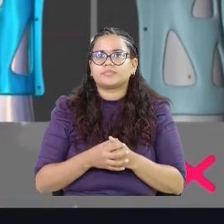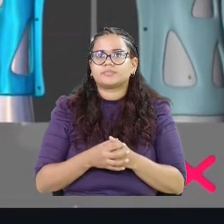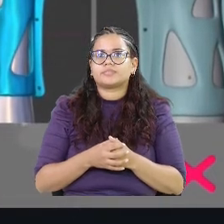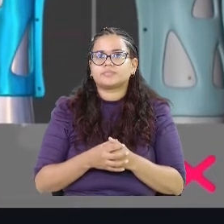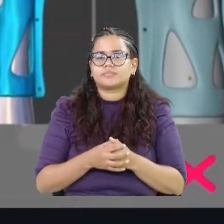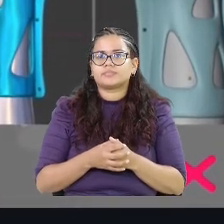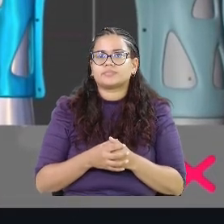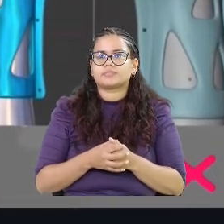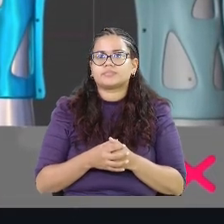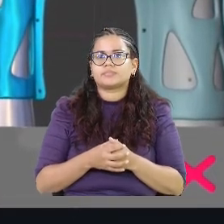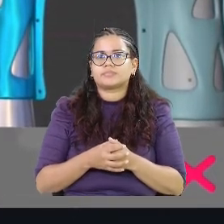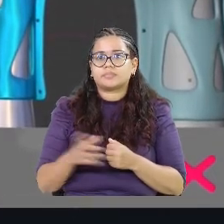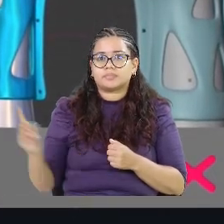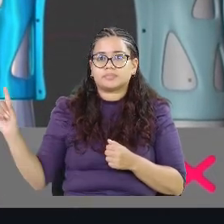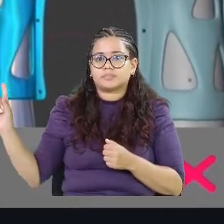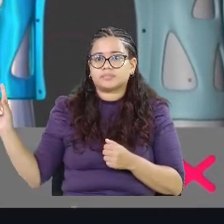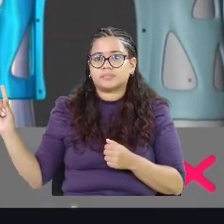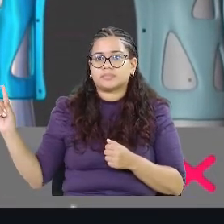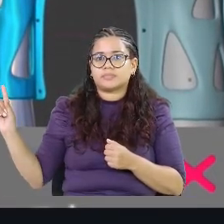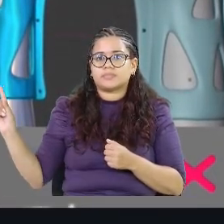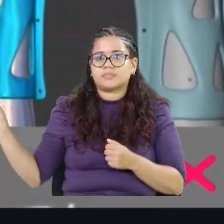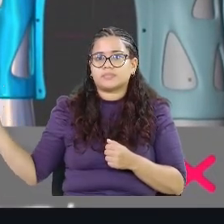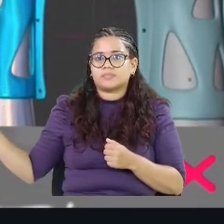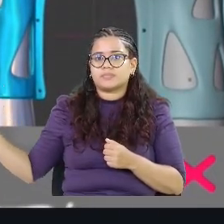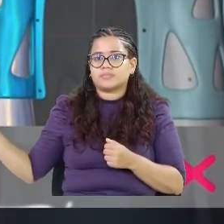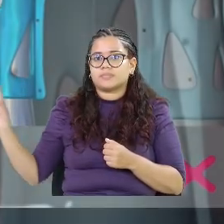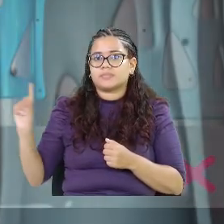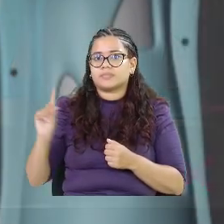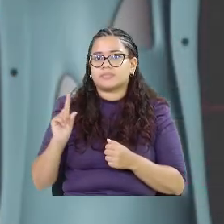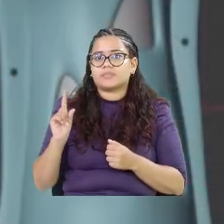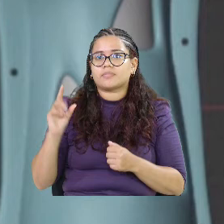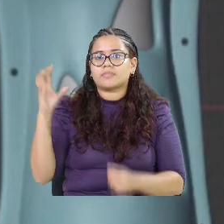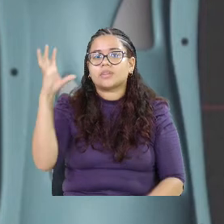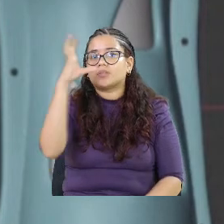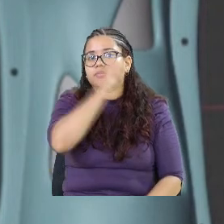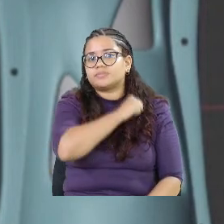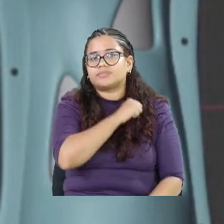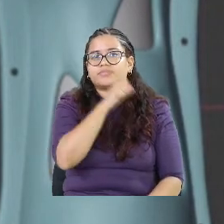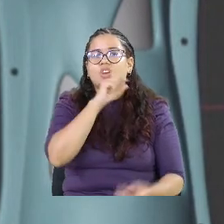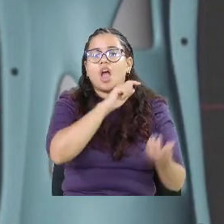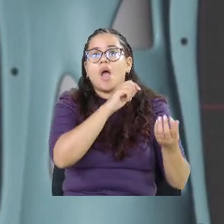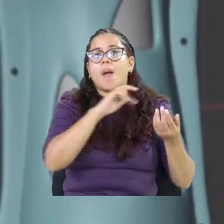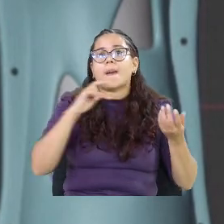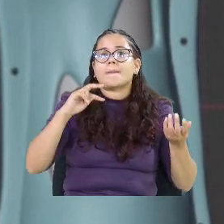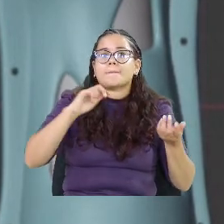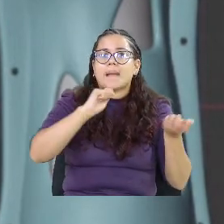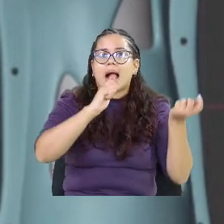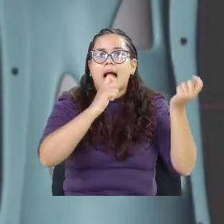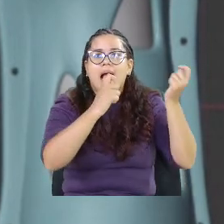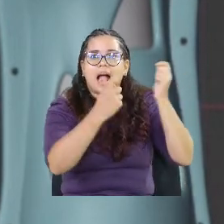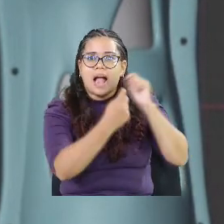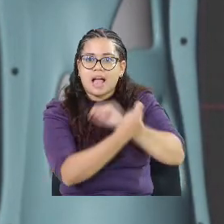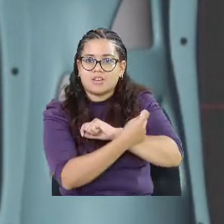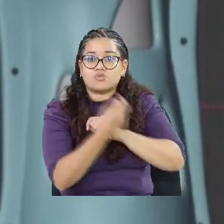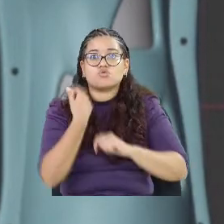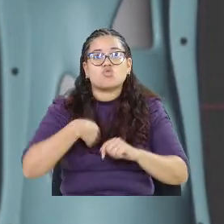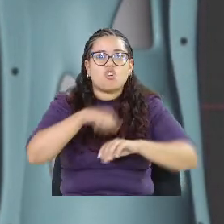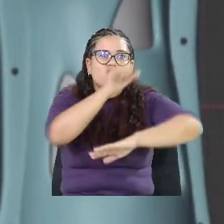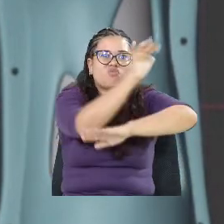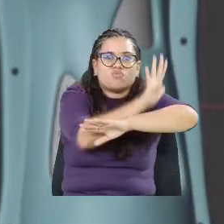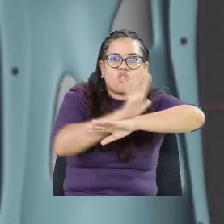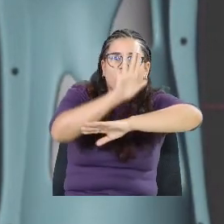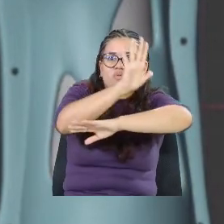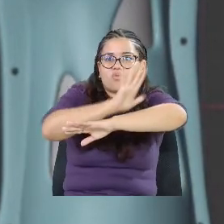Aquí hay unas fotos mostrando la evolución de esa creación del diseño. Nosotros usamos varios softwares, entre